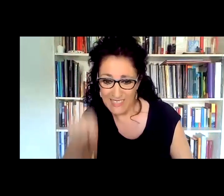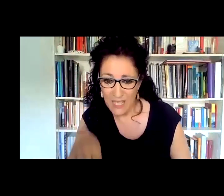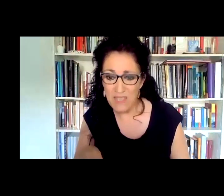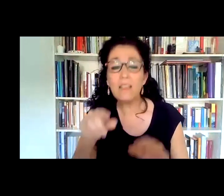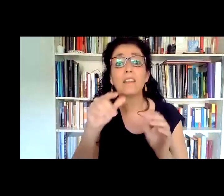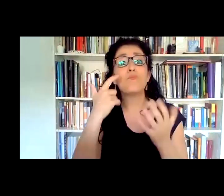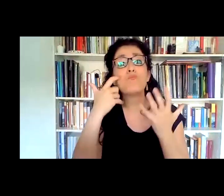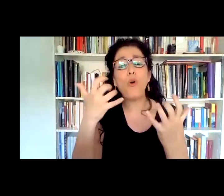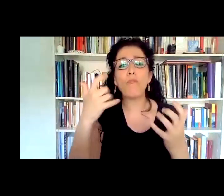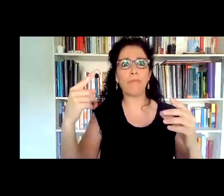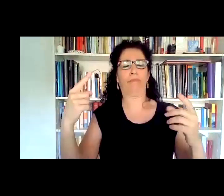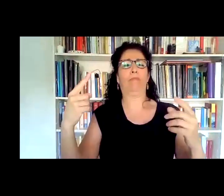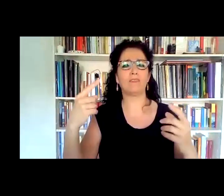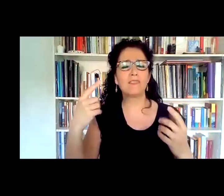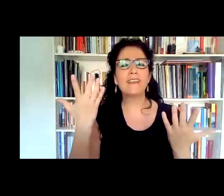no existe.